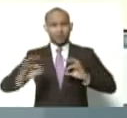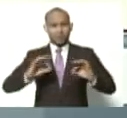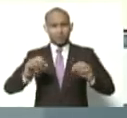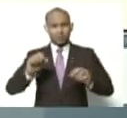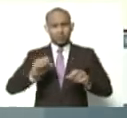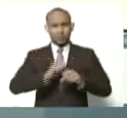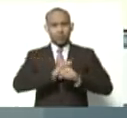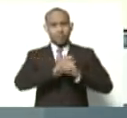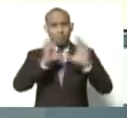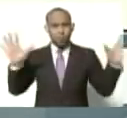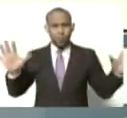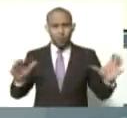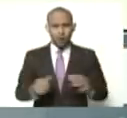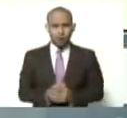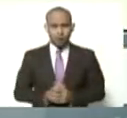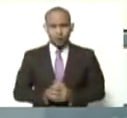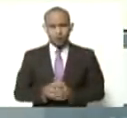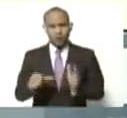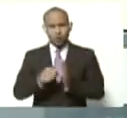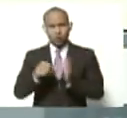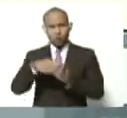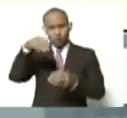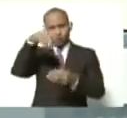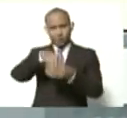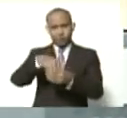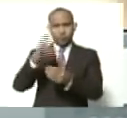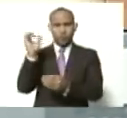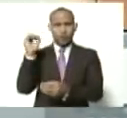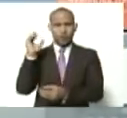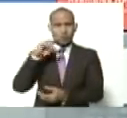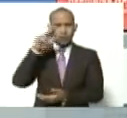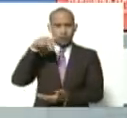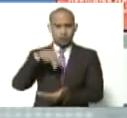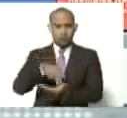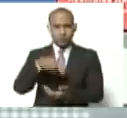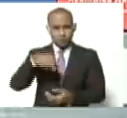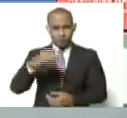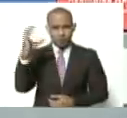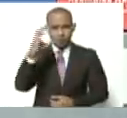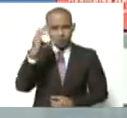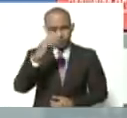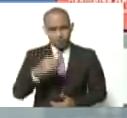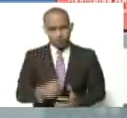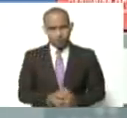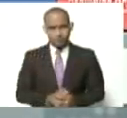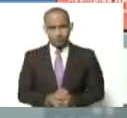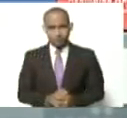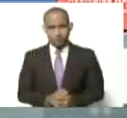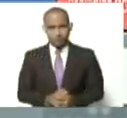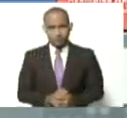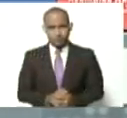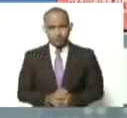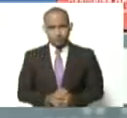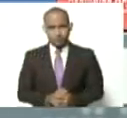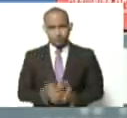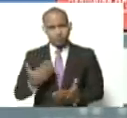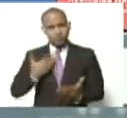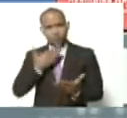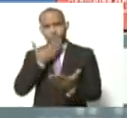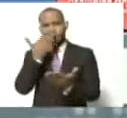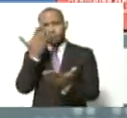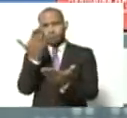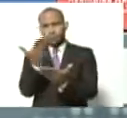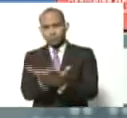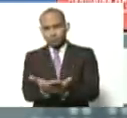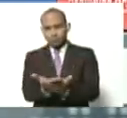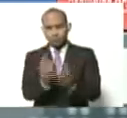bomba contra la sede de la Asamblea Nacional. se solicitó, se